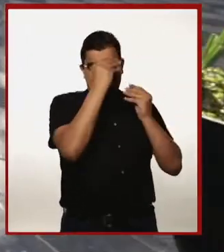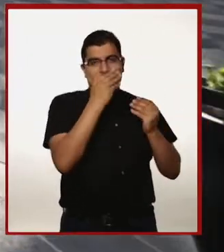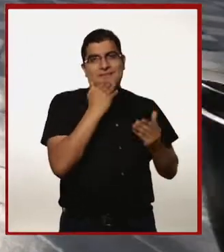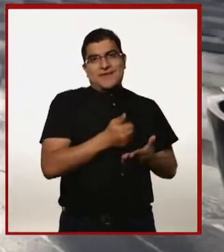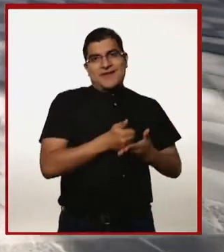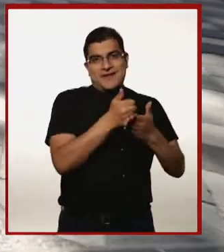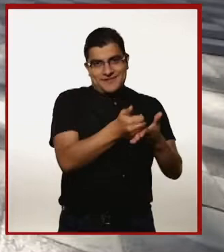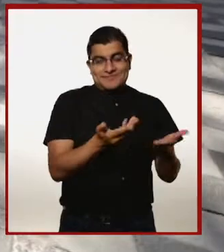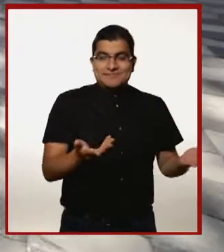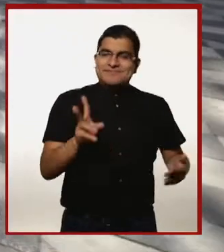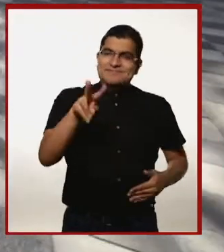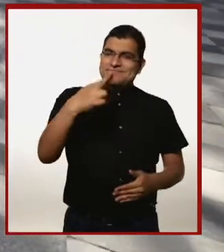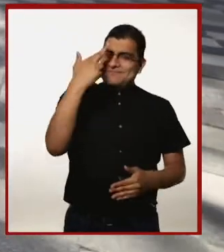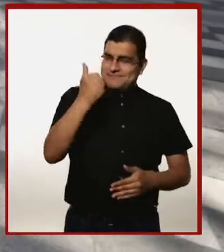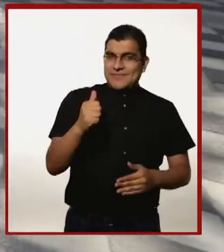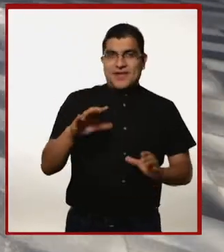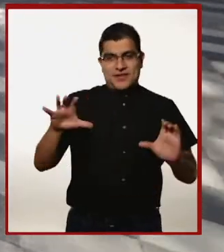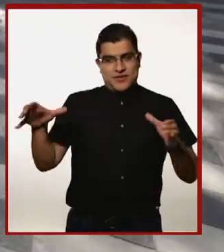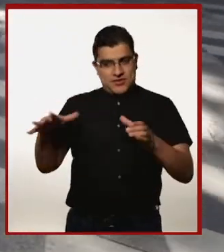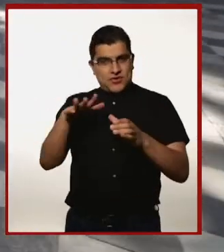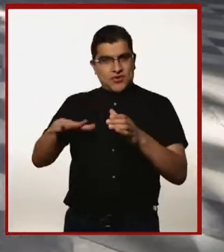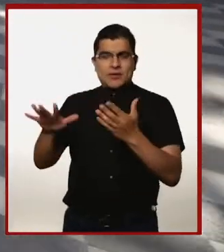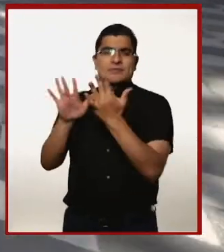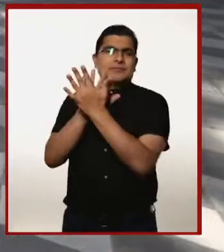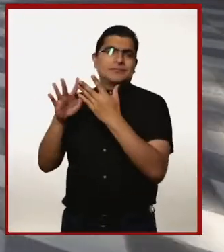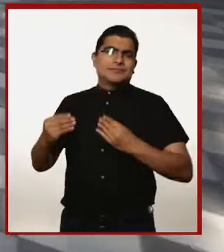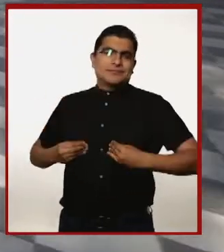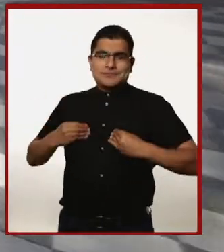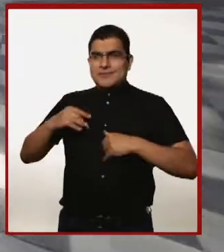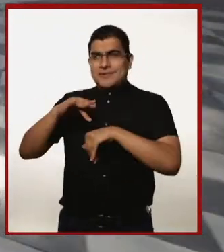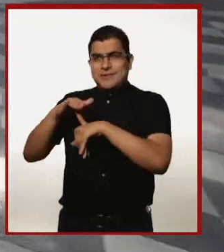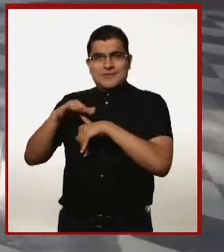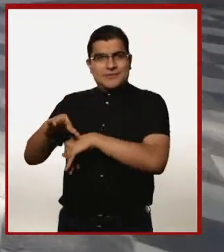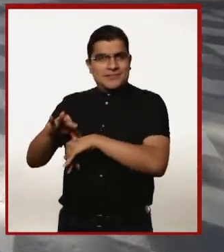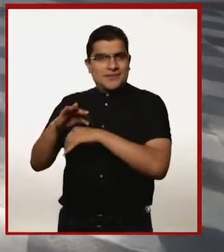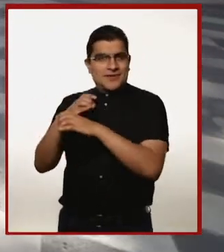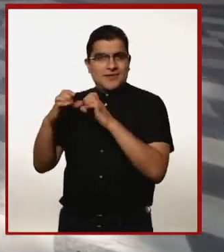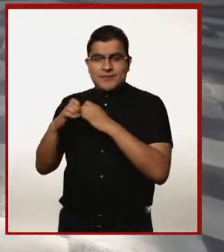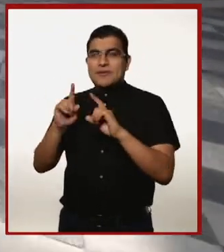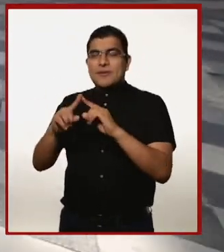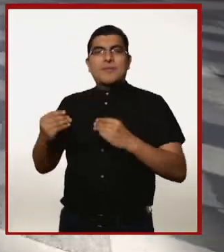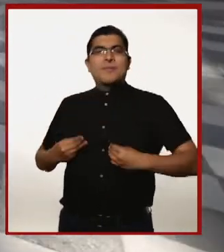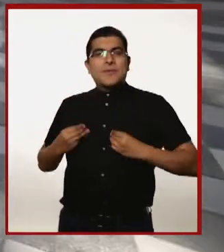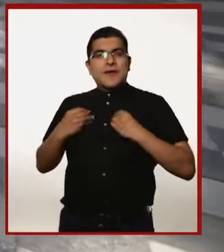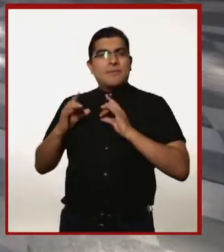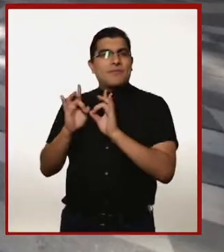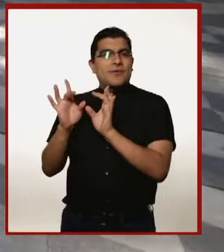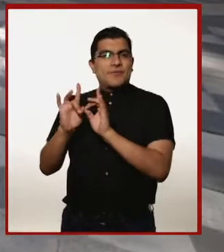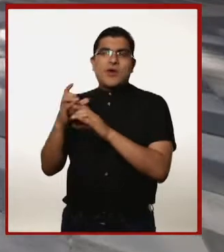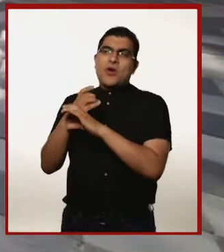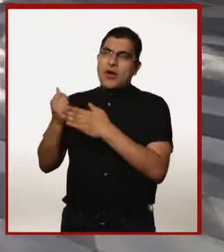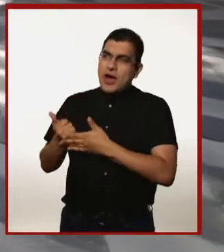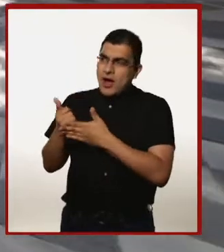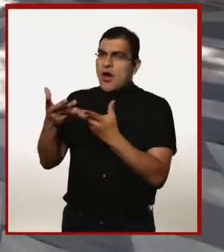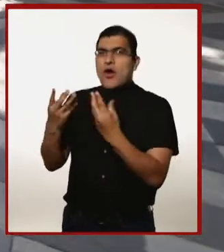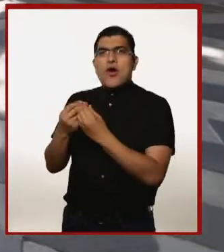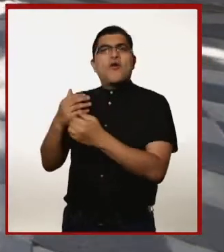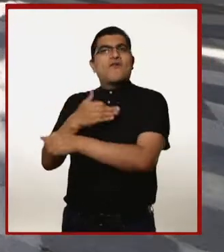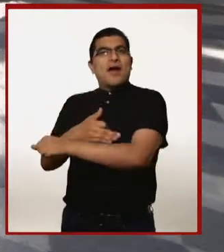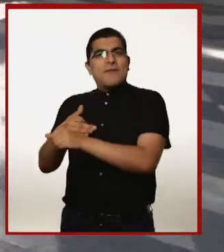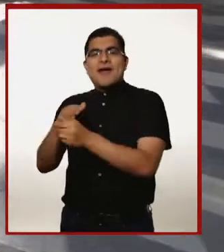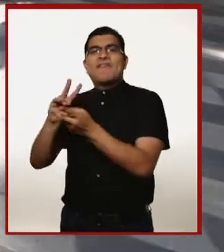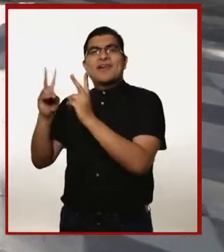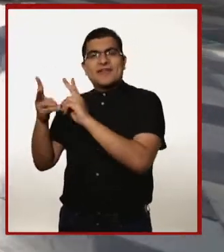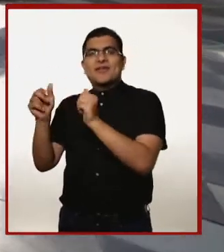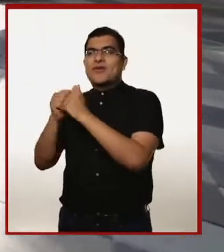aprender. Tienes razón. Aunque en la comunidad vivimos muchas experiencias y resolvemos problemas de la vida diaria con los vecinos, las